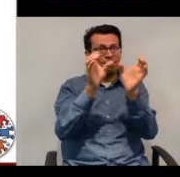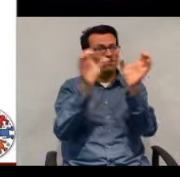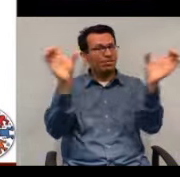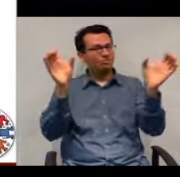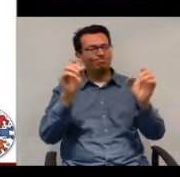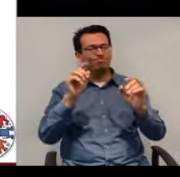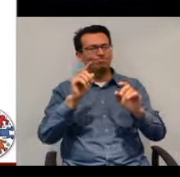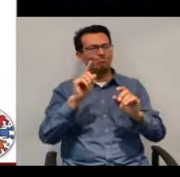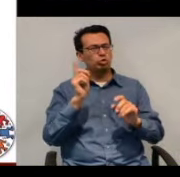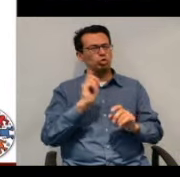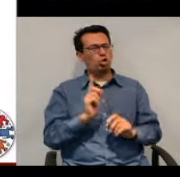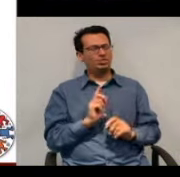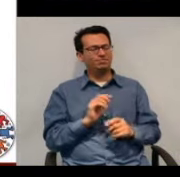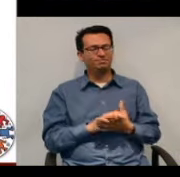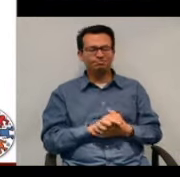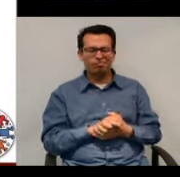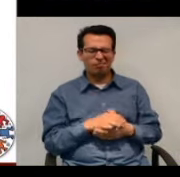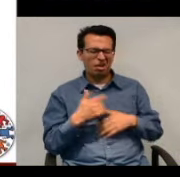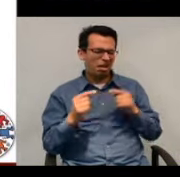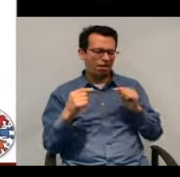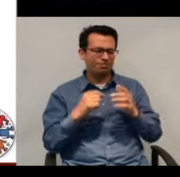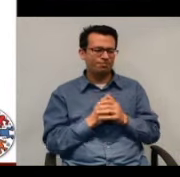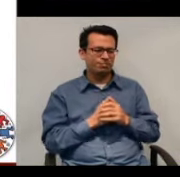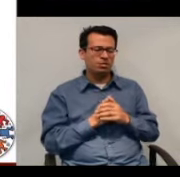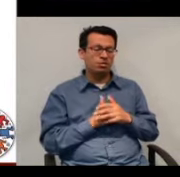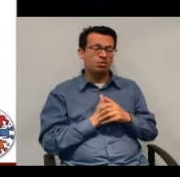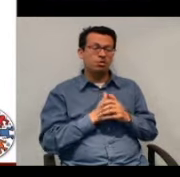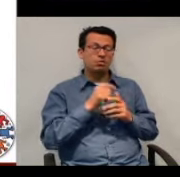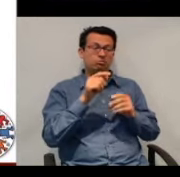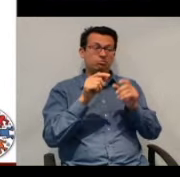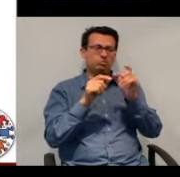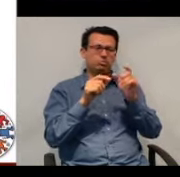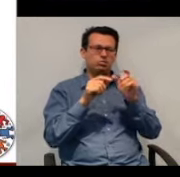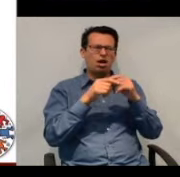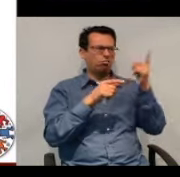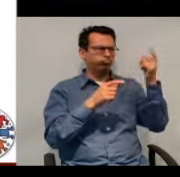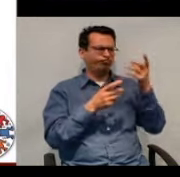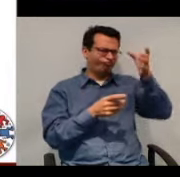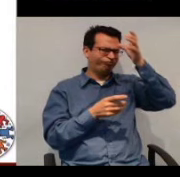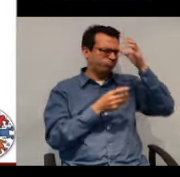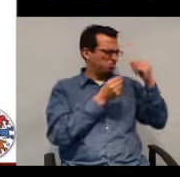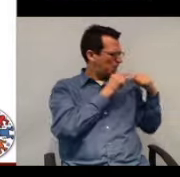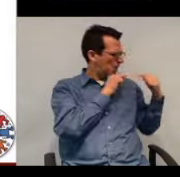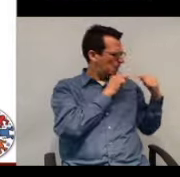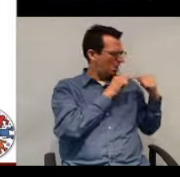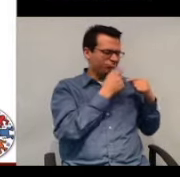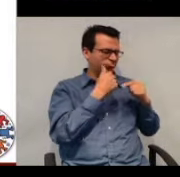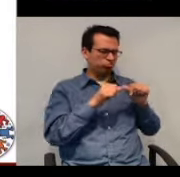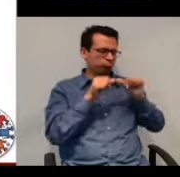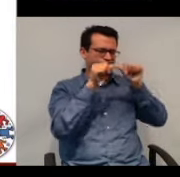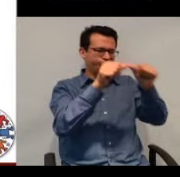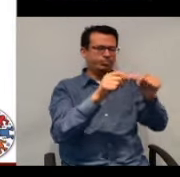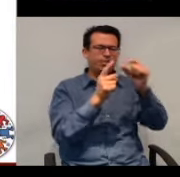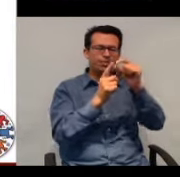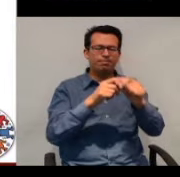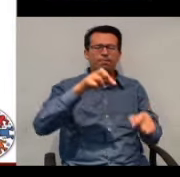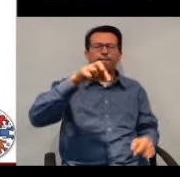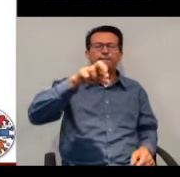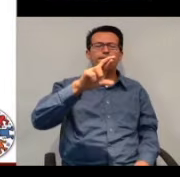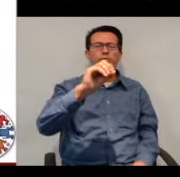profesor después de una discusión con algunos expertos. Pero acá lo fundamental es qué caracteriza a ese docente o profesor